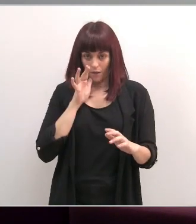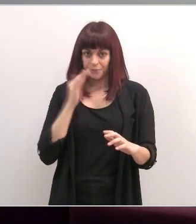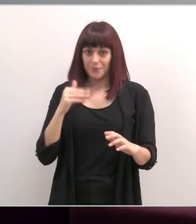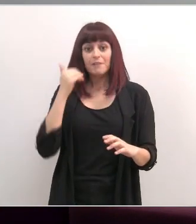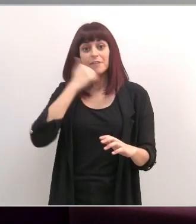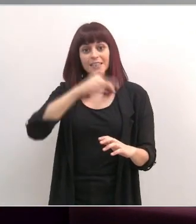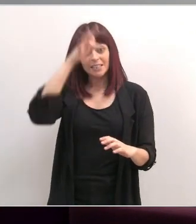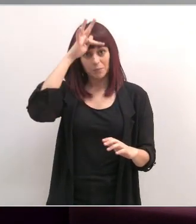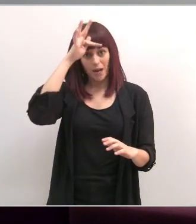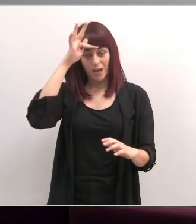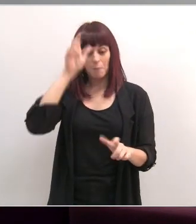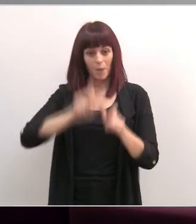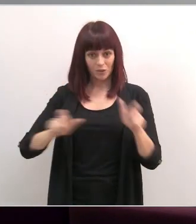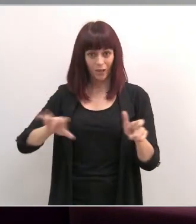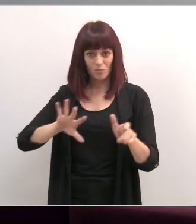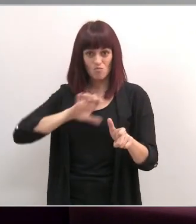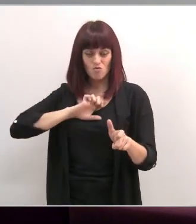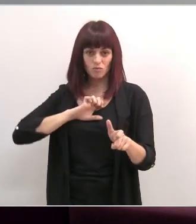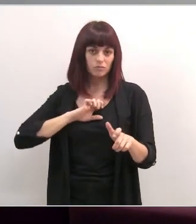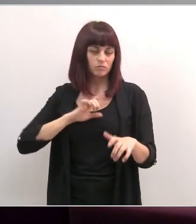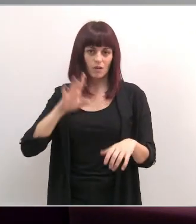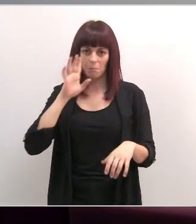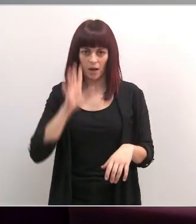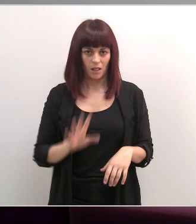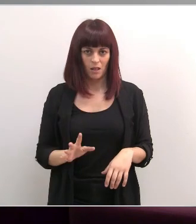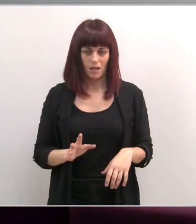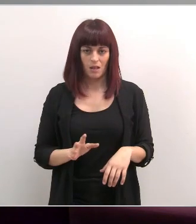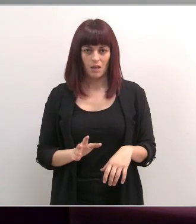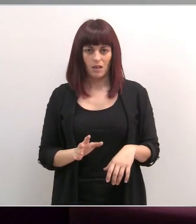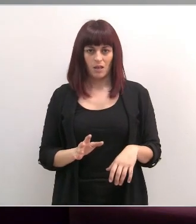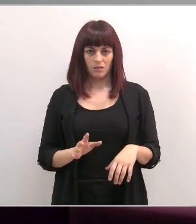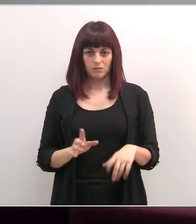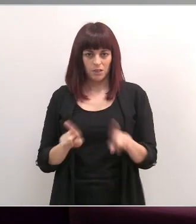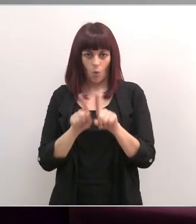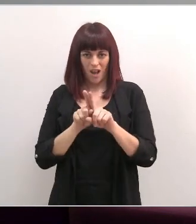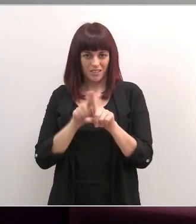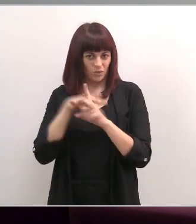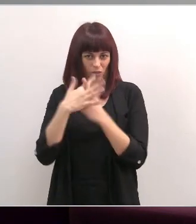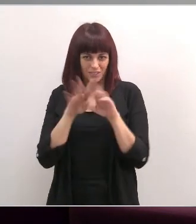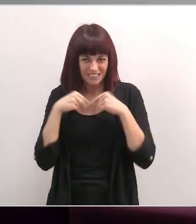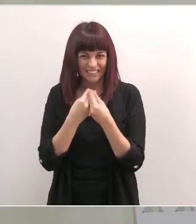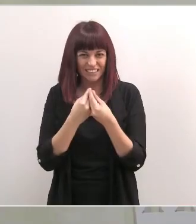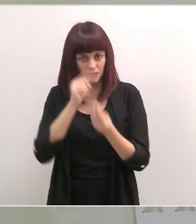fin de semana, el escenario sigue siendo de colapso. Gracias.